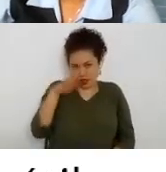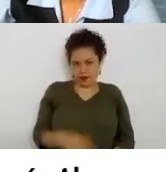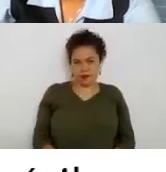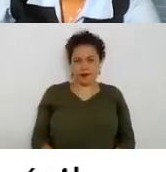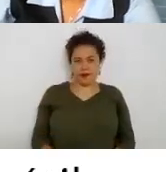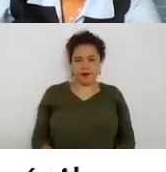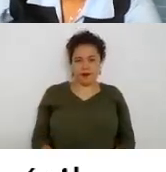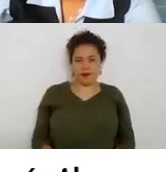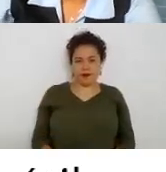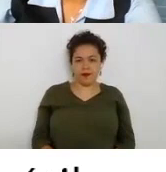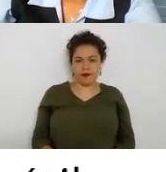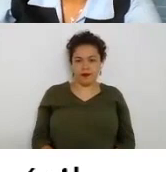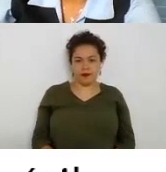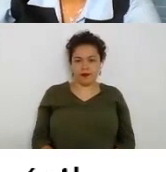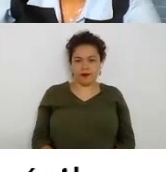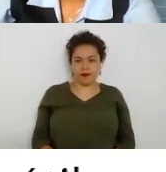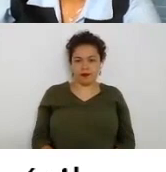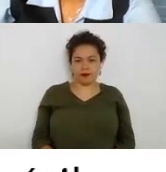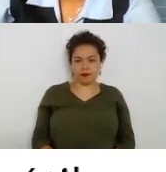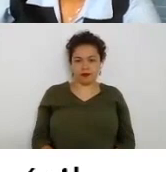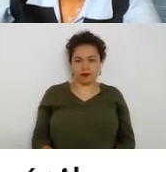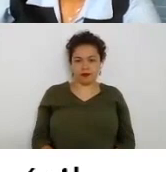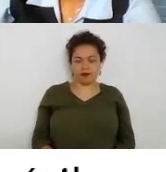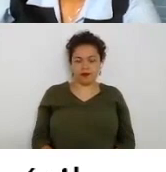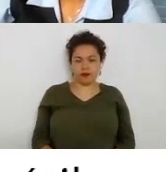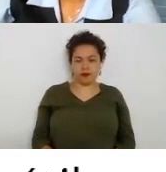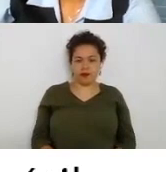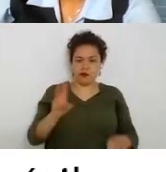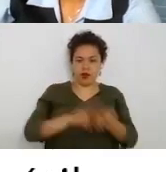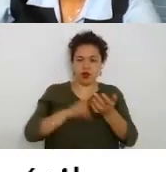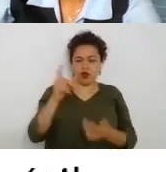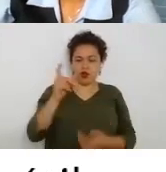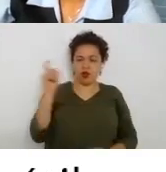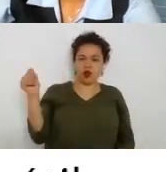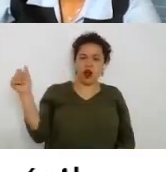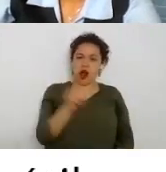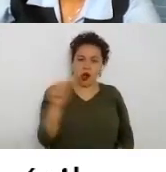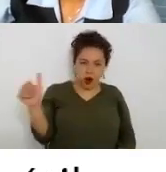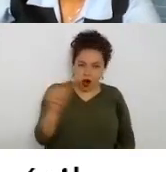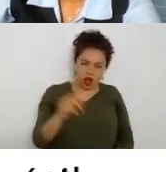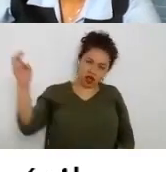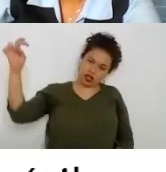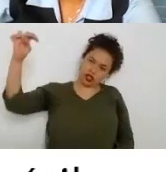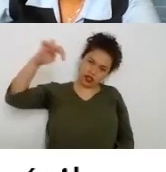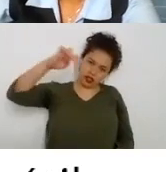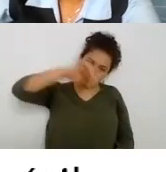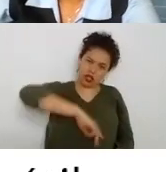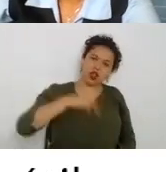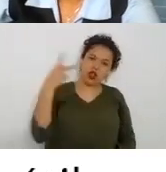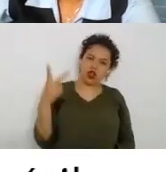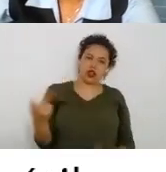¿Ok? Entonces, esto es válido cuando tengamos que desplazarnos por escaleras y seamos 2 primeros respondientes,